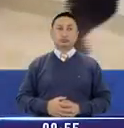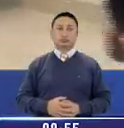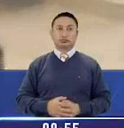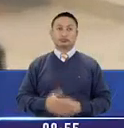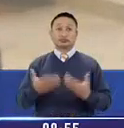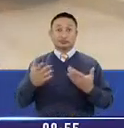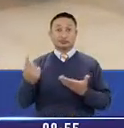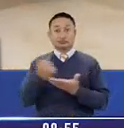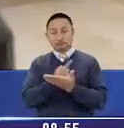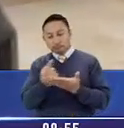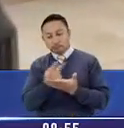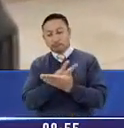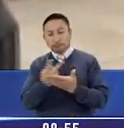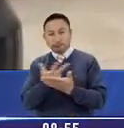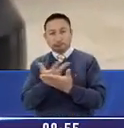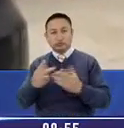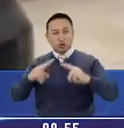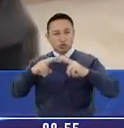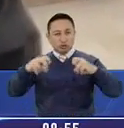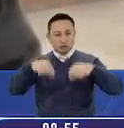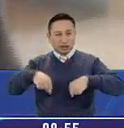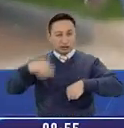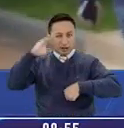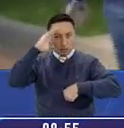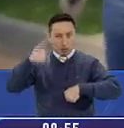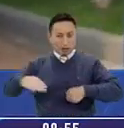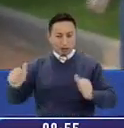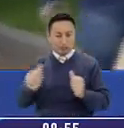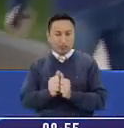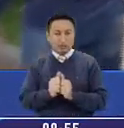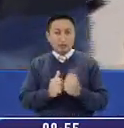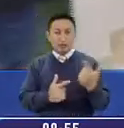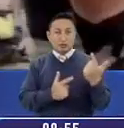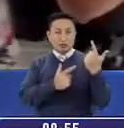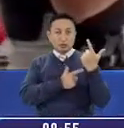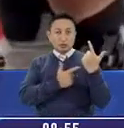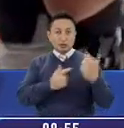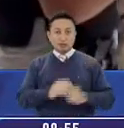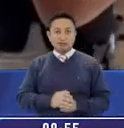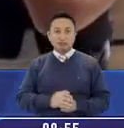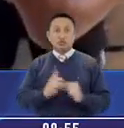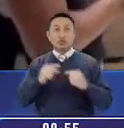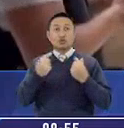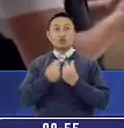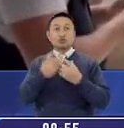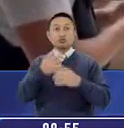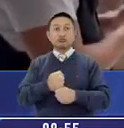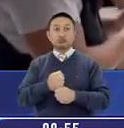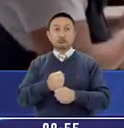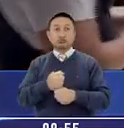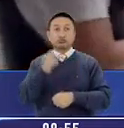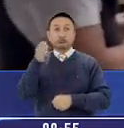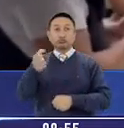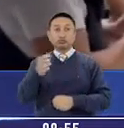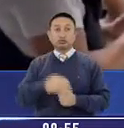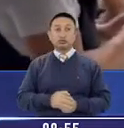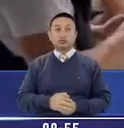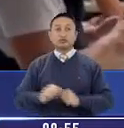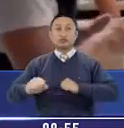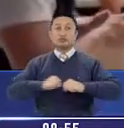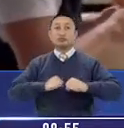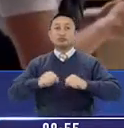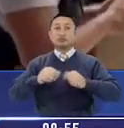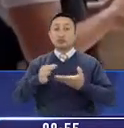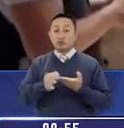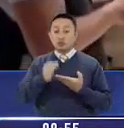Tras varias semanas de trabajos de inteligencia entre agentes policiales y de las Fuerzas Armadas, el bloque de seguridad operó en el sector del Esfuerzo, una zona